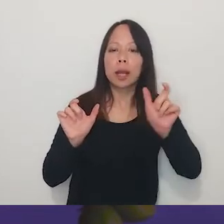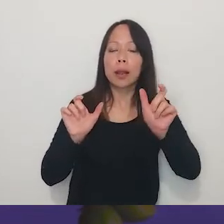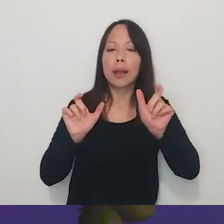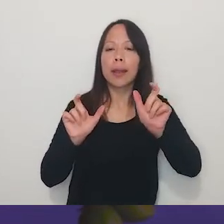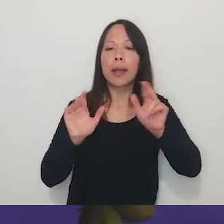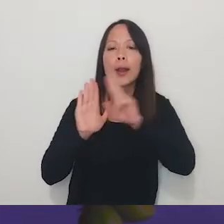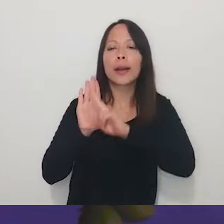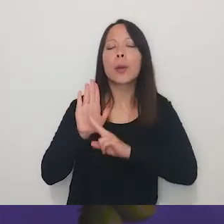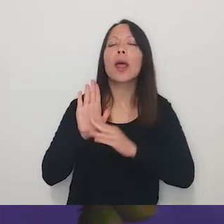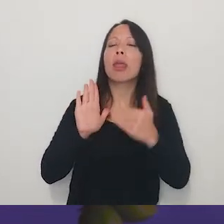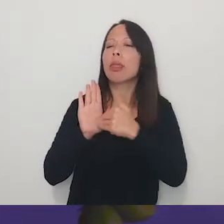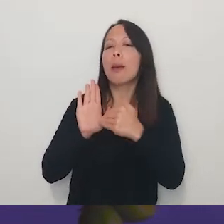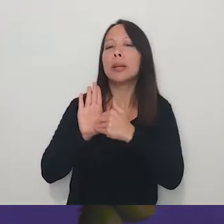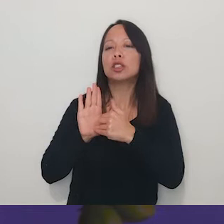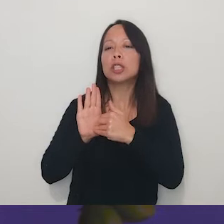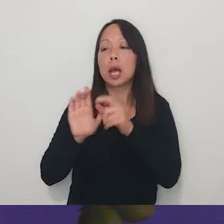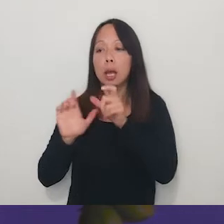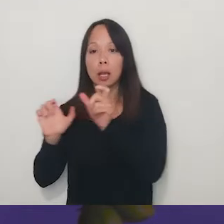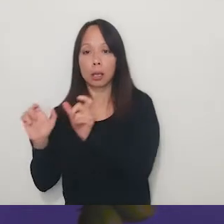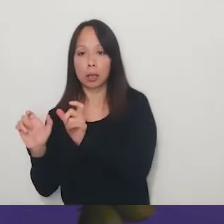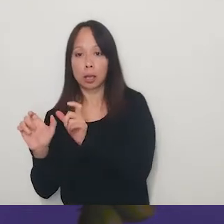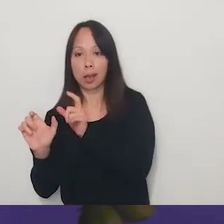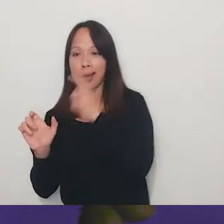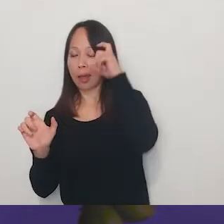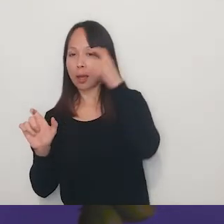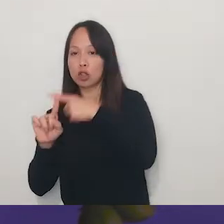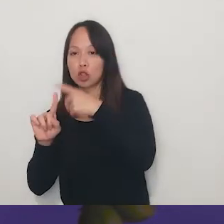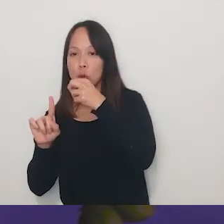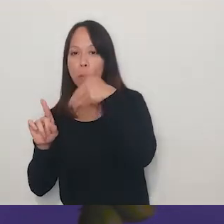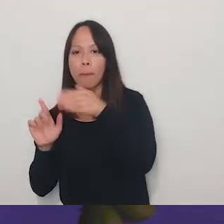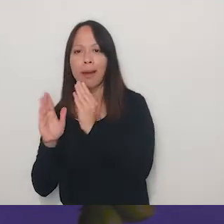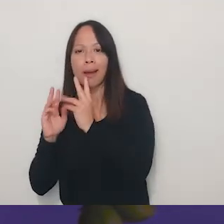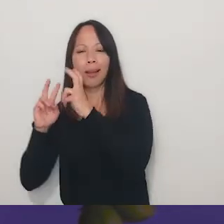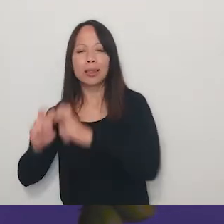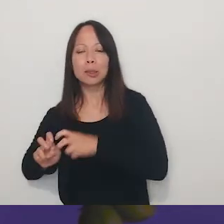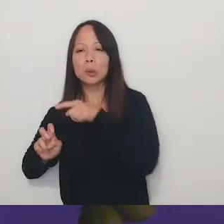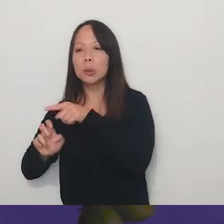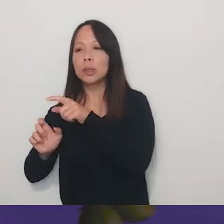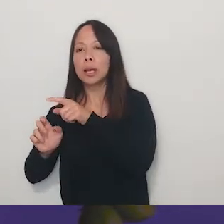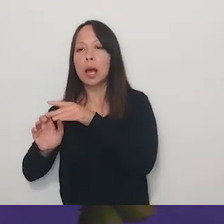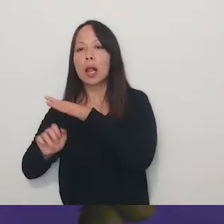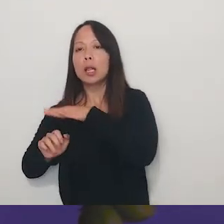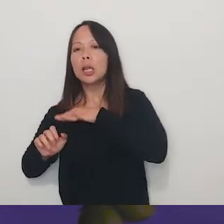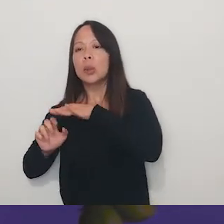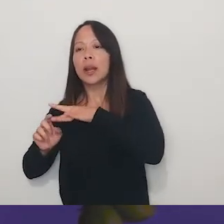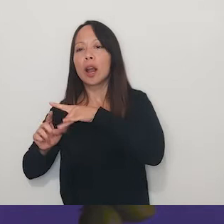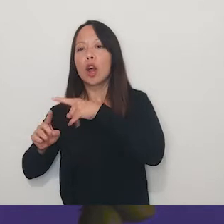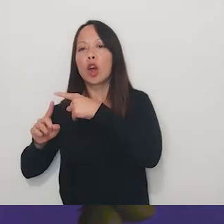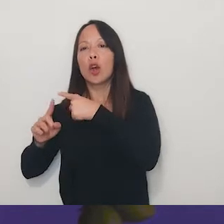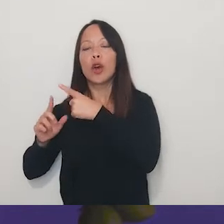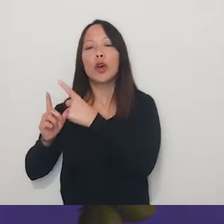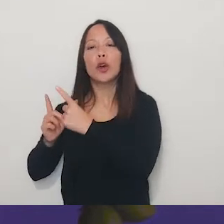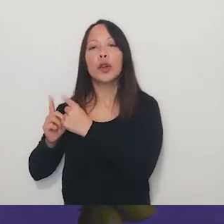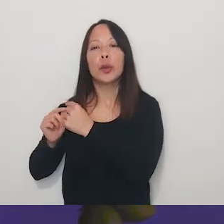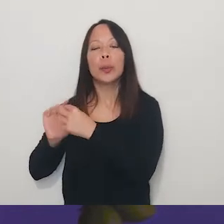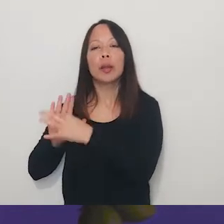centros reguladores, y los exoma solamente estudia las áreas codificantes, los